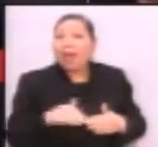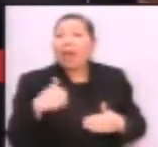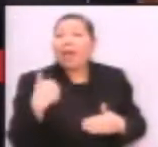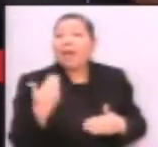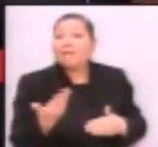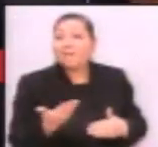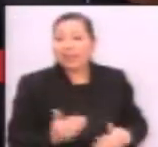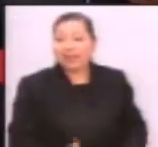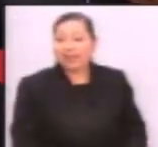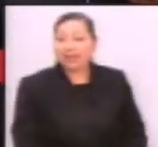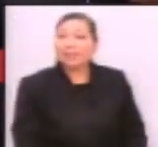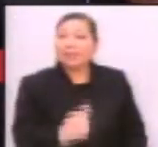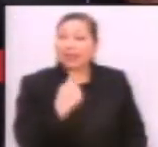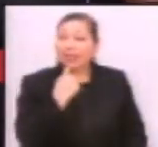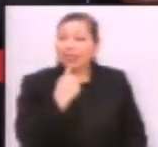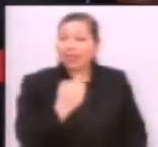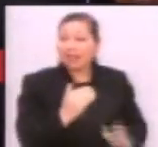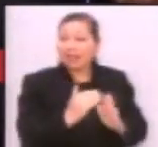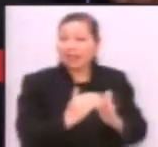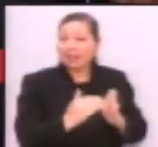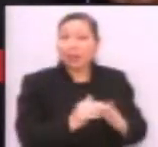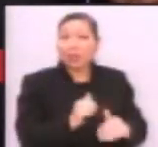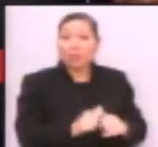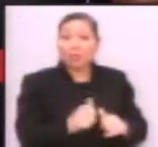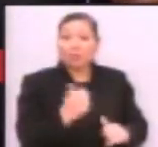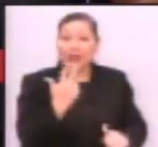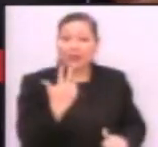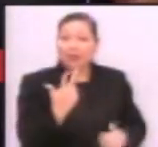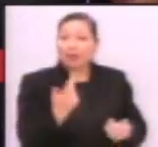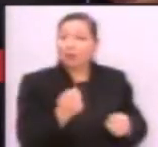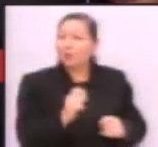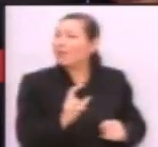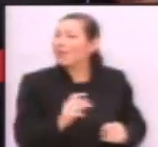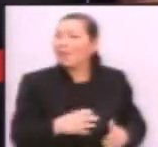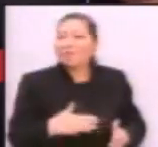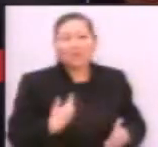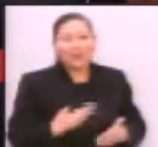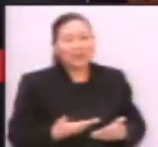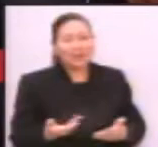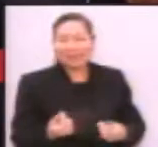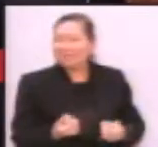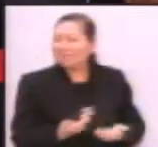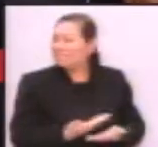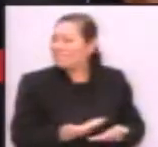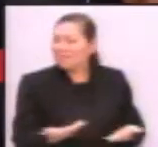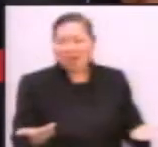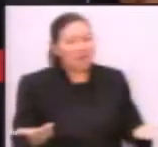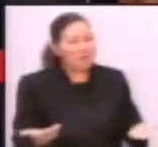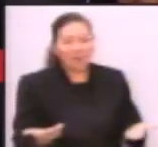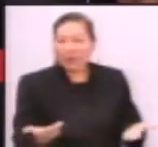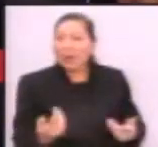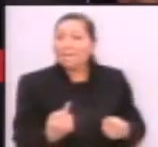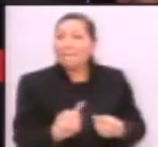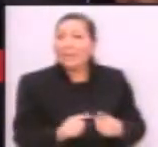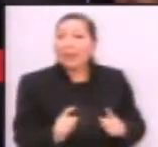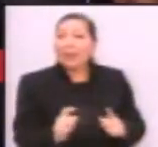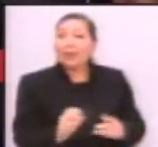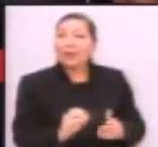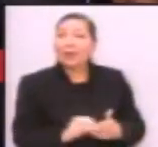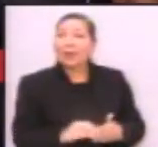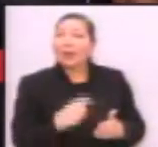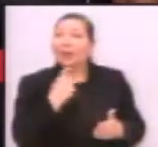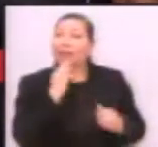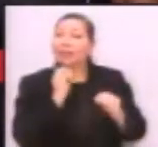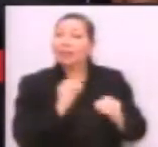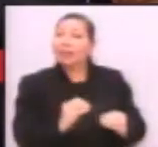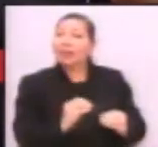exterior. Se dice en el artículo 3 que se suspende, no pueden sacar bienes ni dinero, pero a la vez